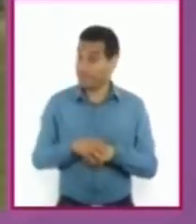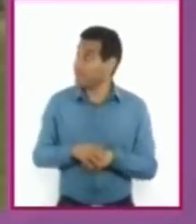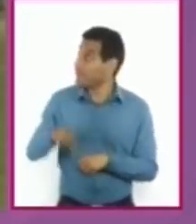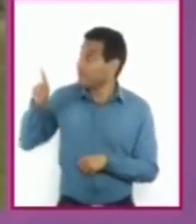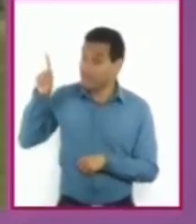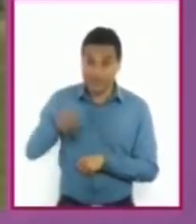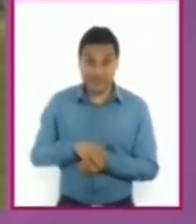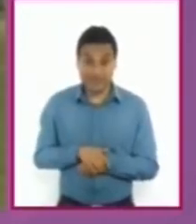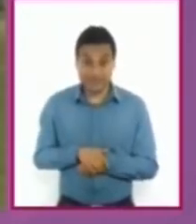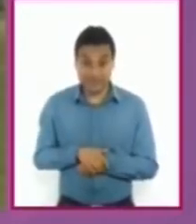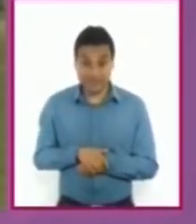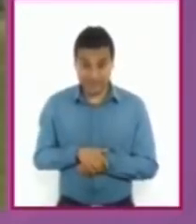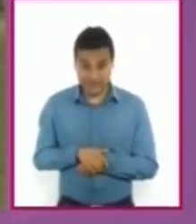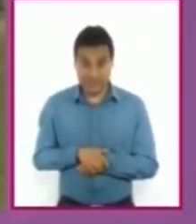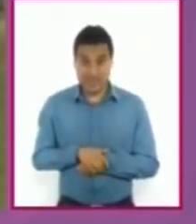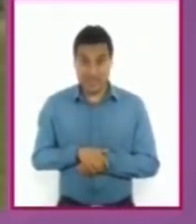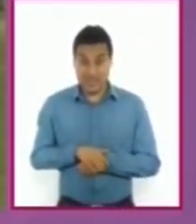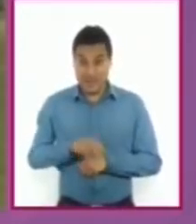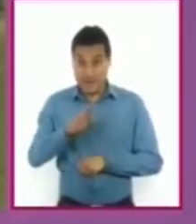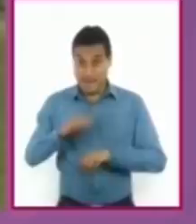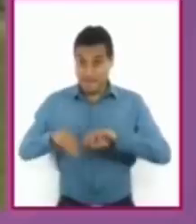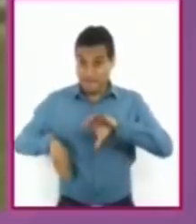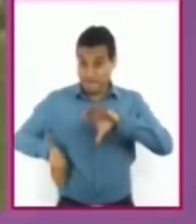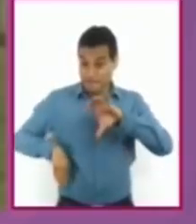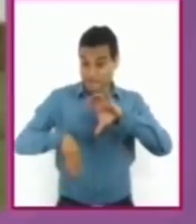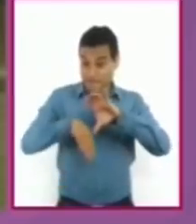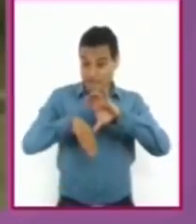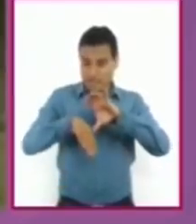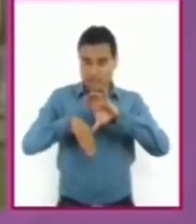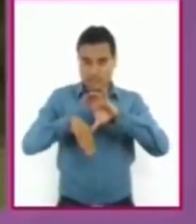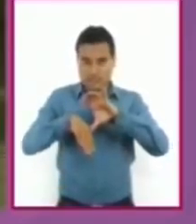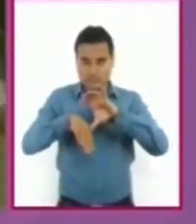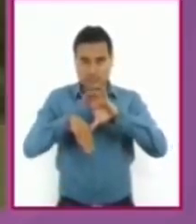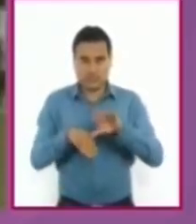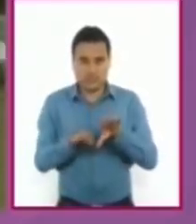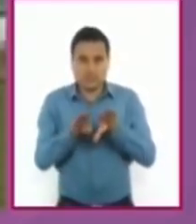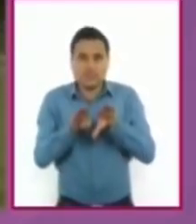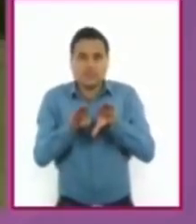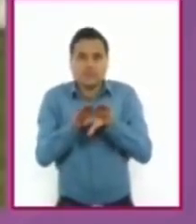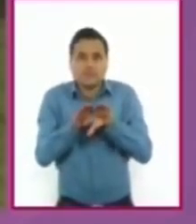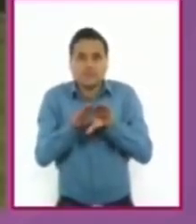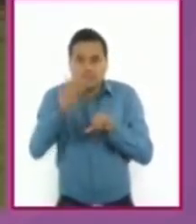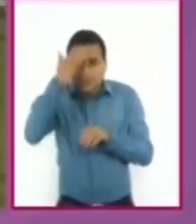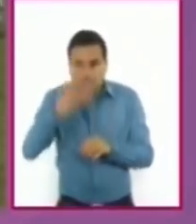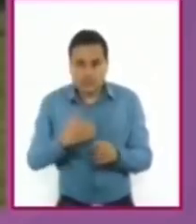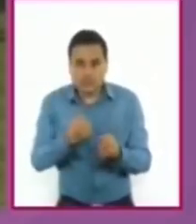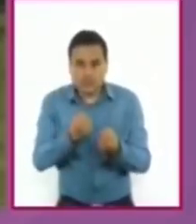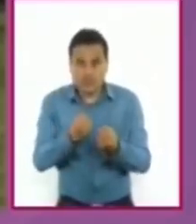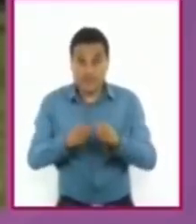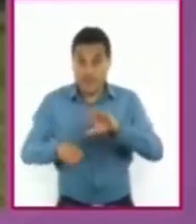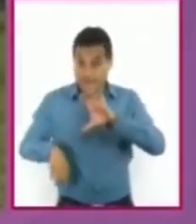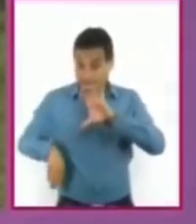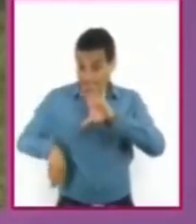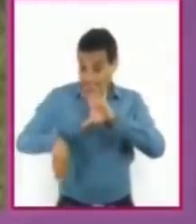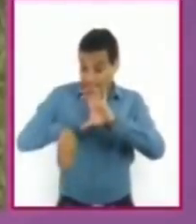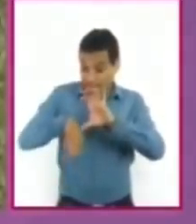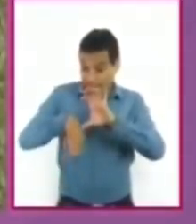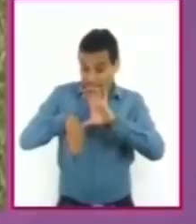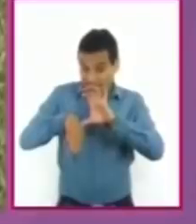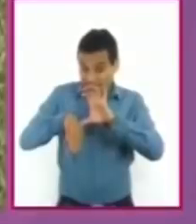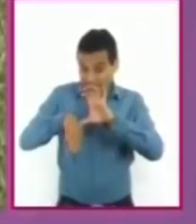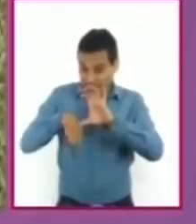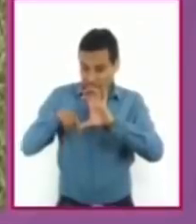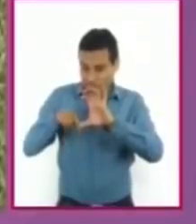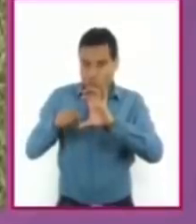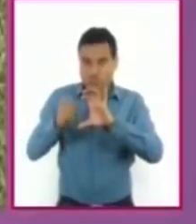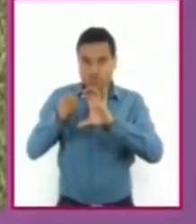la fuerza entre el pie y la pelota solo se manifiesta durante el tiempo en que están en contacto. Cuando la